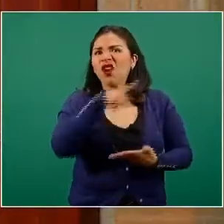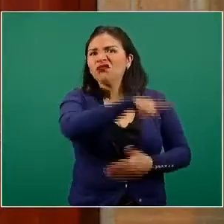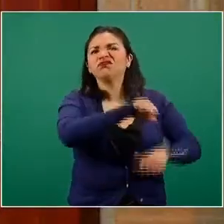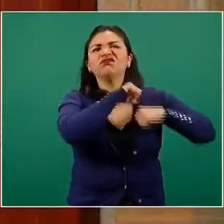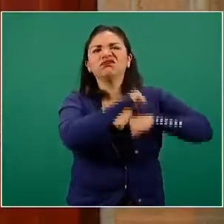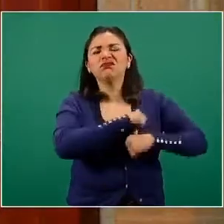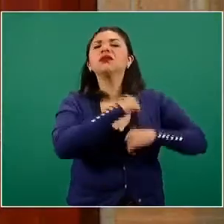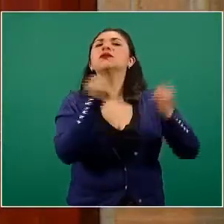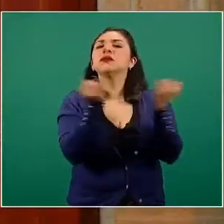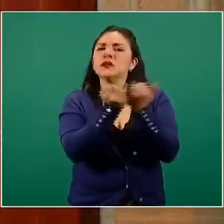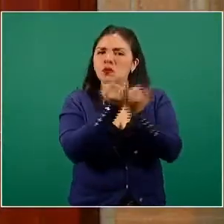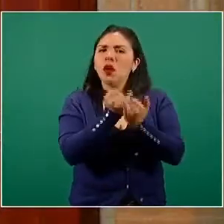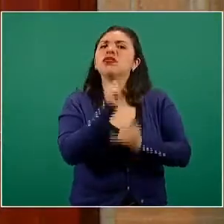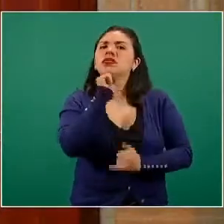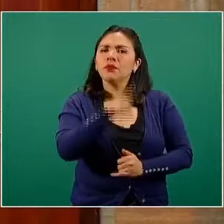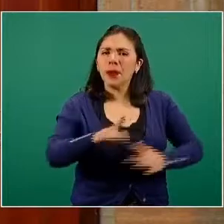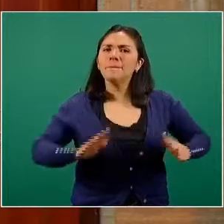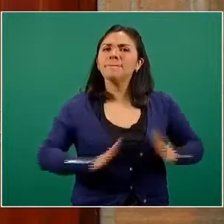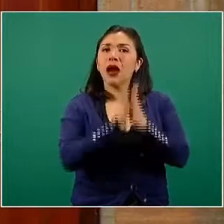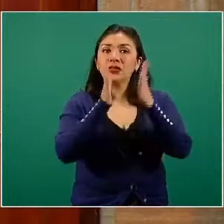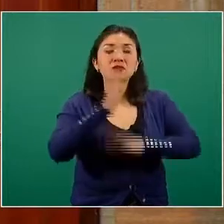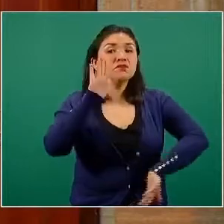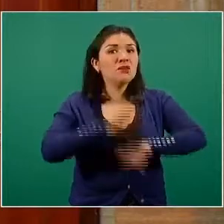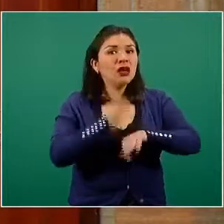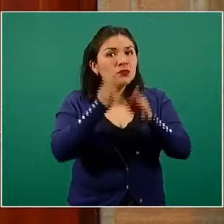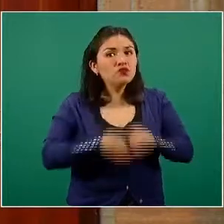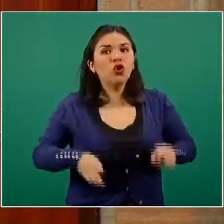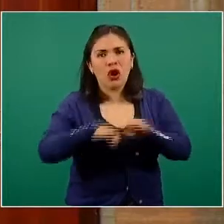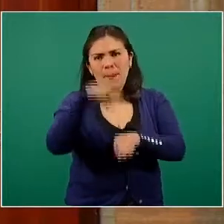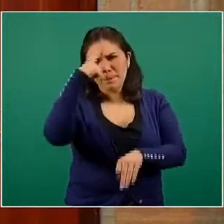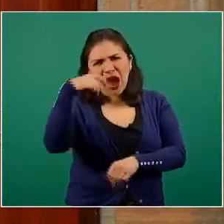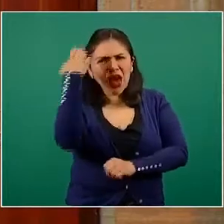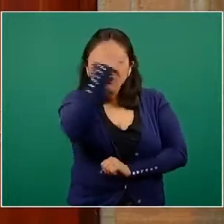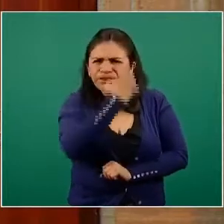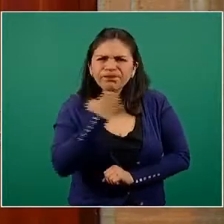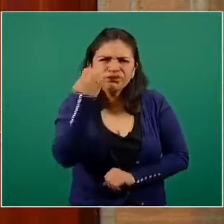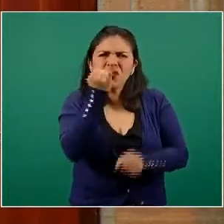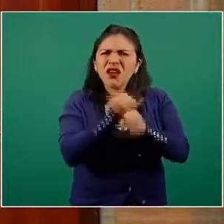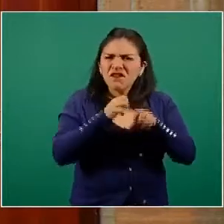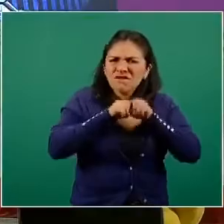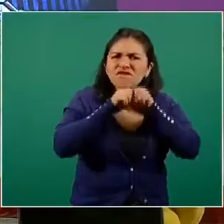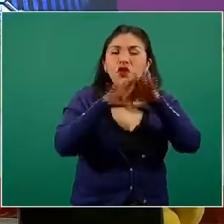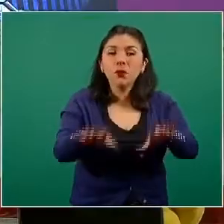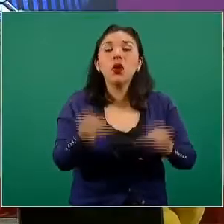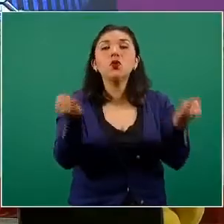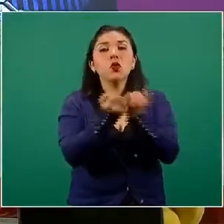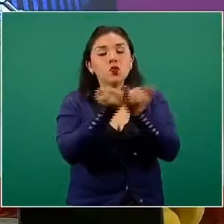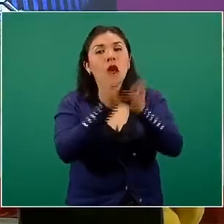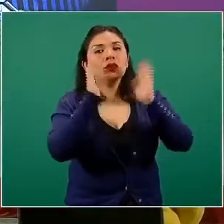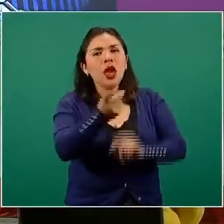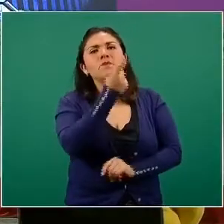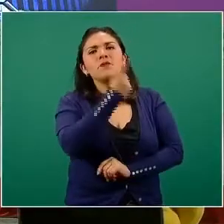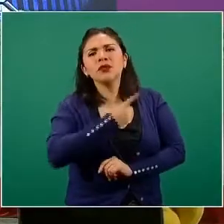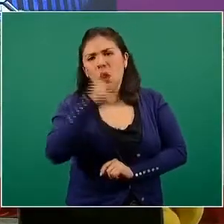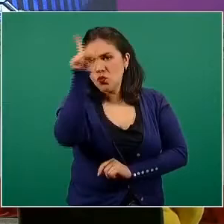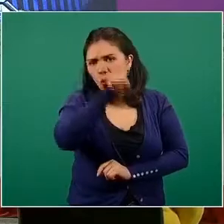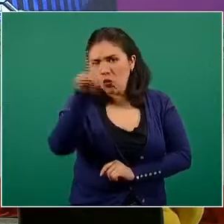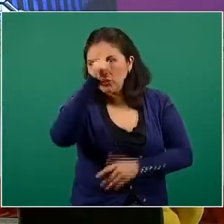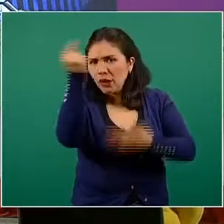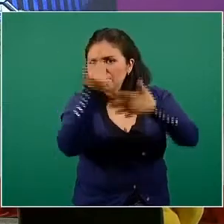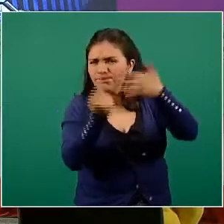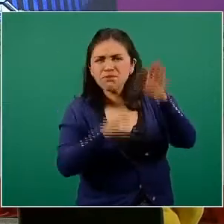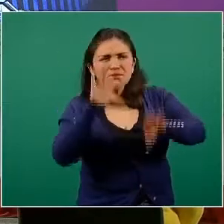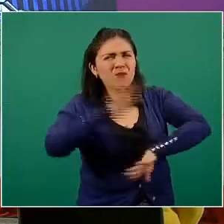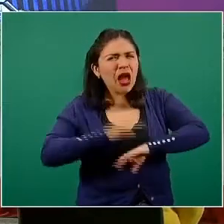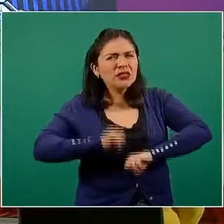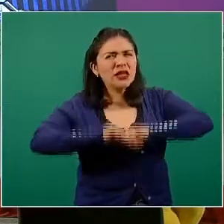además también ha tenido una participación activa en el análisis de los datos. Nos han hecho recomendaciones